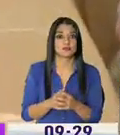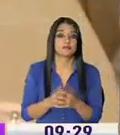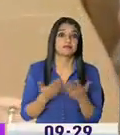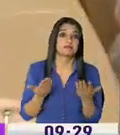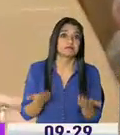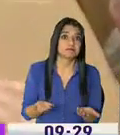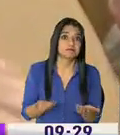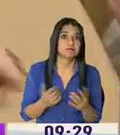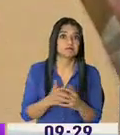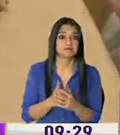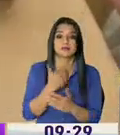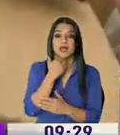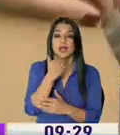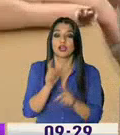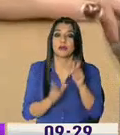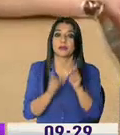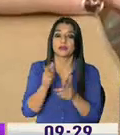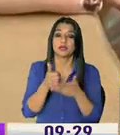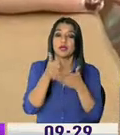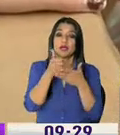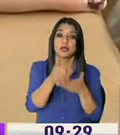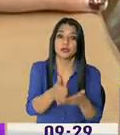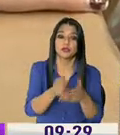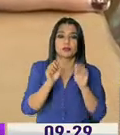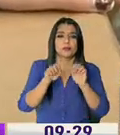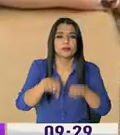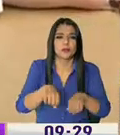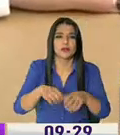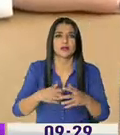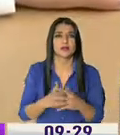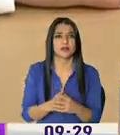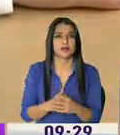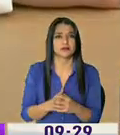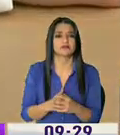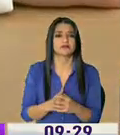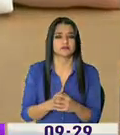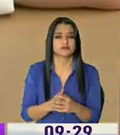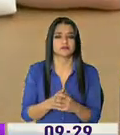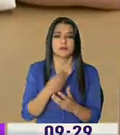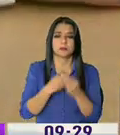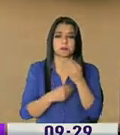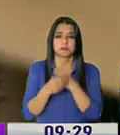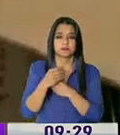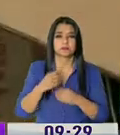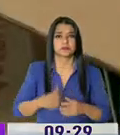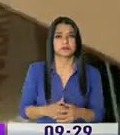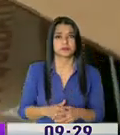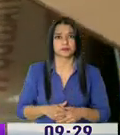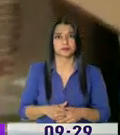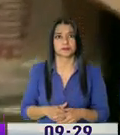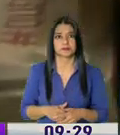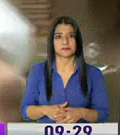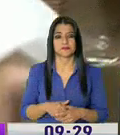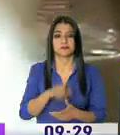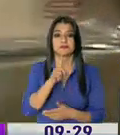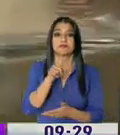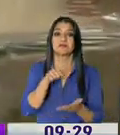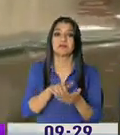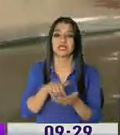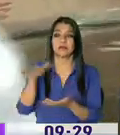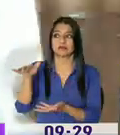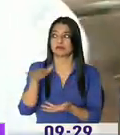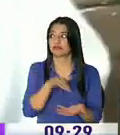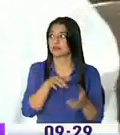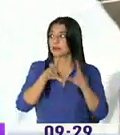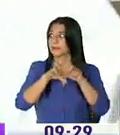repito, va a ayudar a las personas de escasos recursos para que puedan tener estos kits en sus hogares. 10,000 kits que hoy Corporación